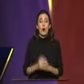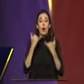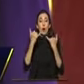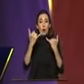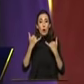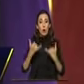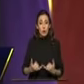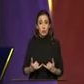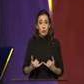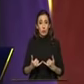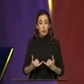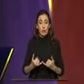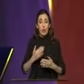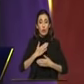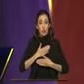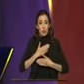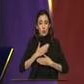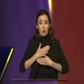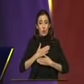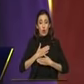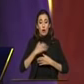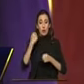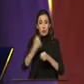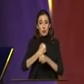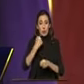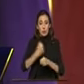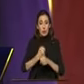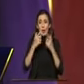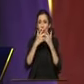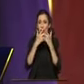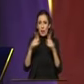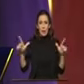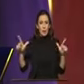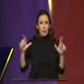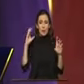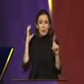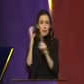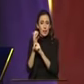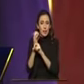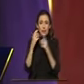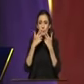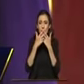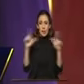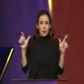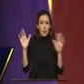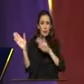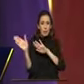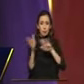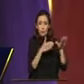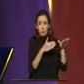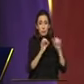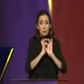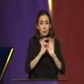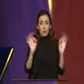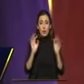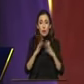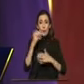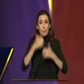hoy, a la mitad de mi mandato, libres de mezquindades y vanidades políticas que no me interesan ni quiero,